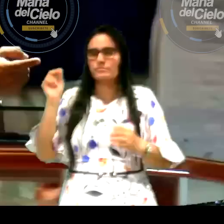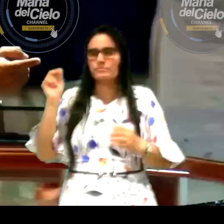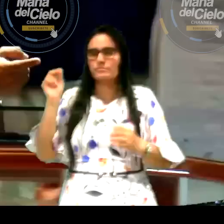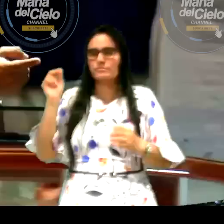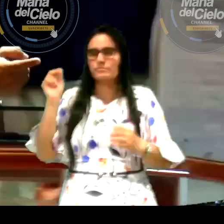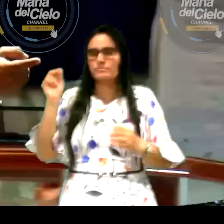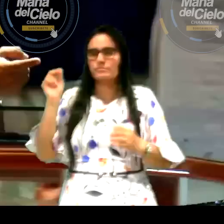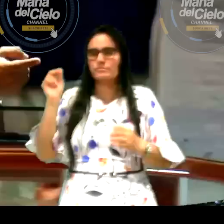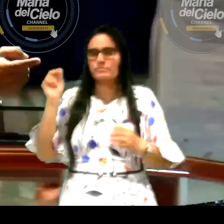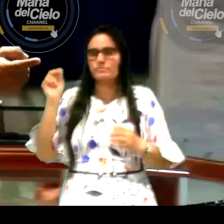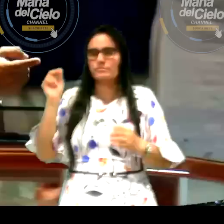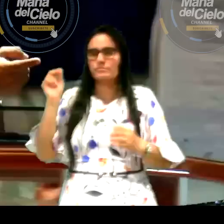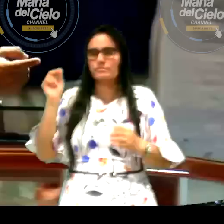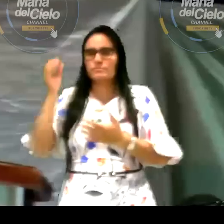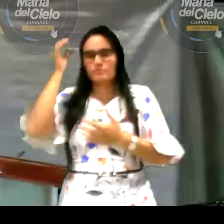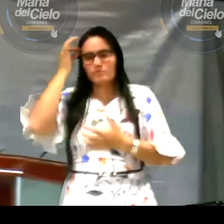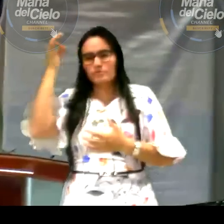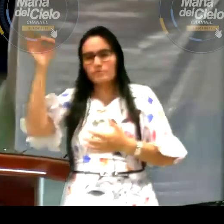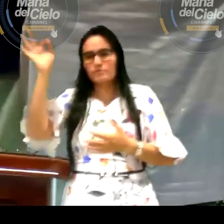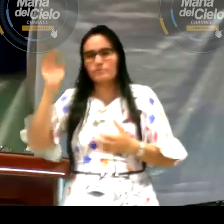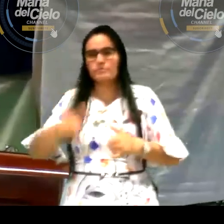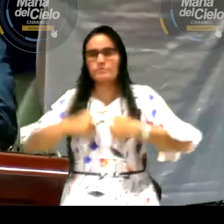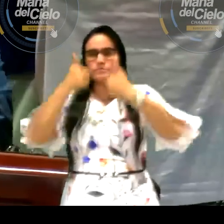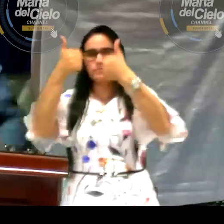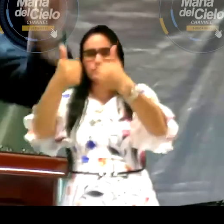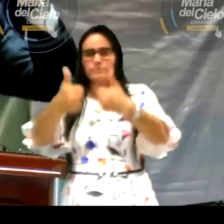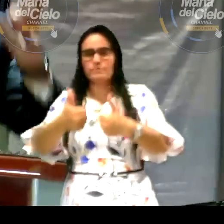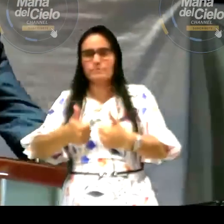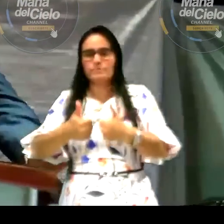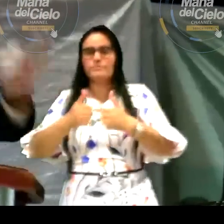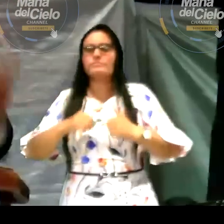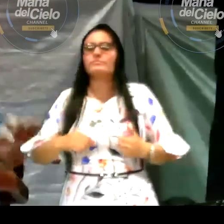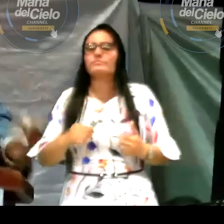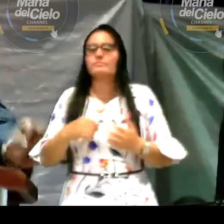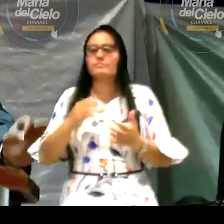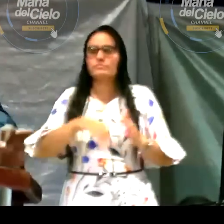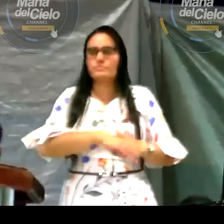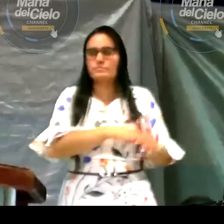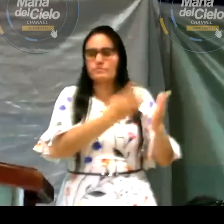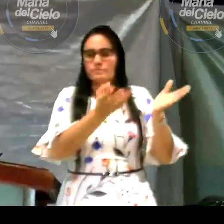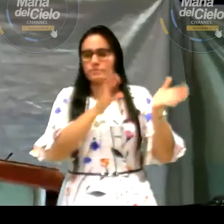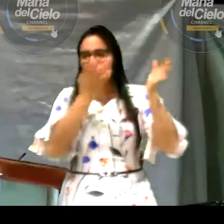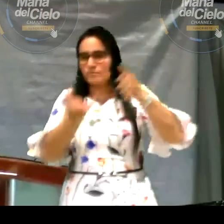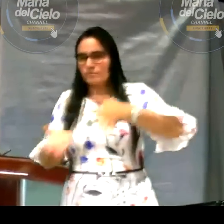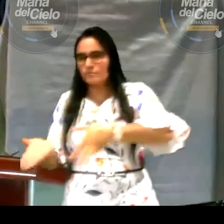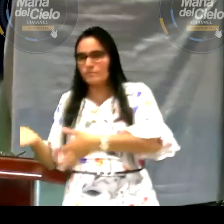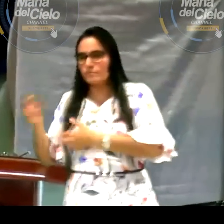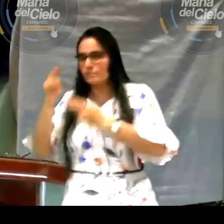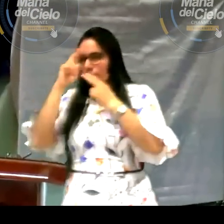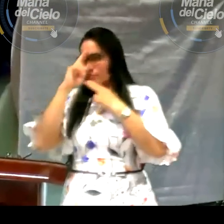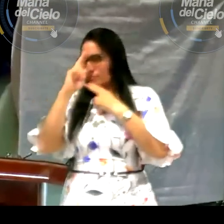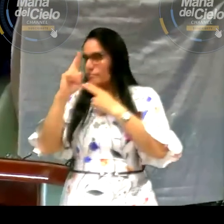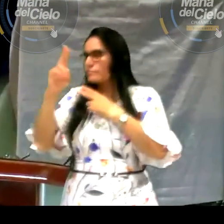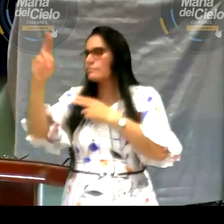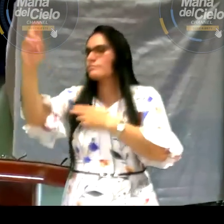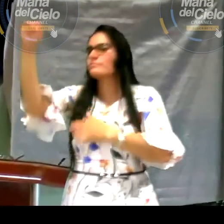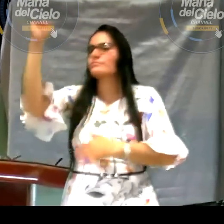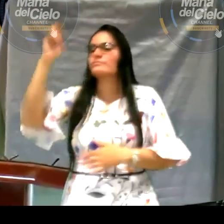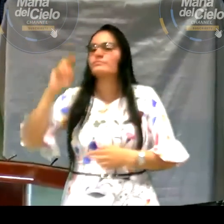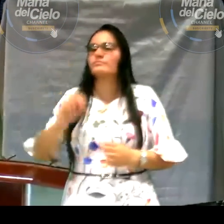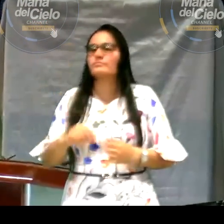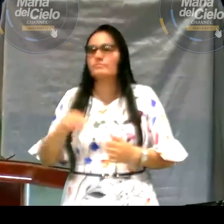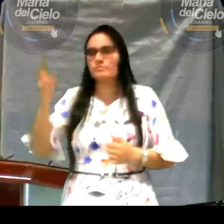bien en esta hora. La muerte tiene que obedecerle. El infierno tiene que obedecerle. Y el mismo diablo tiene